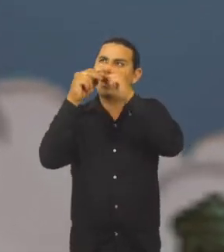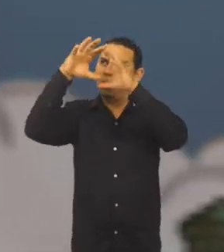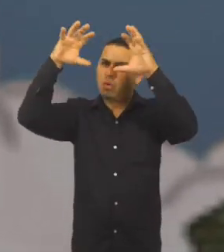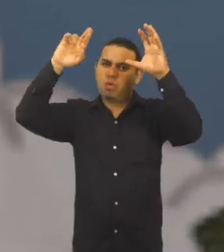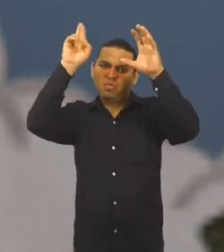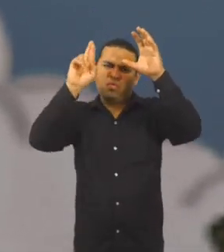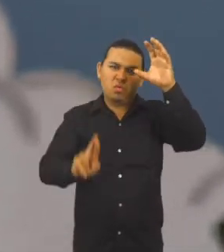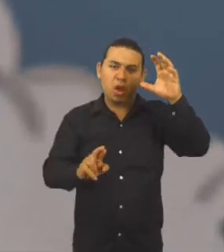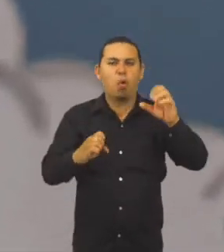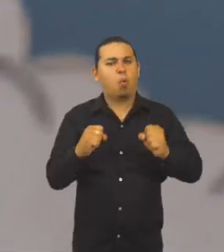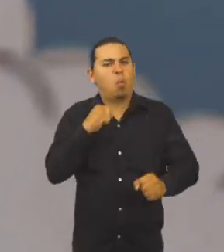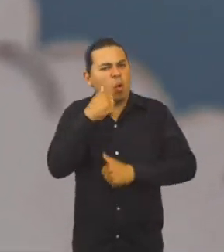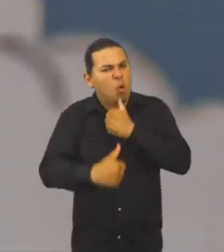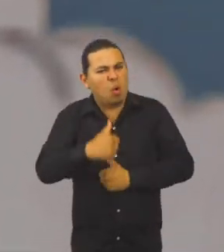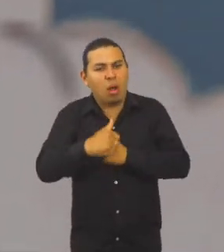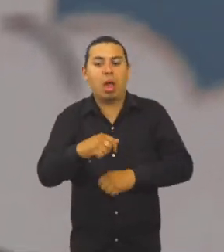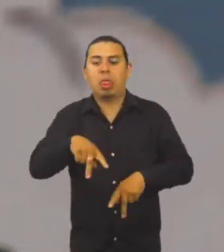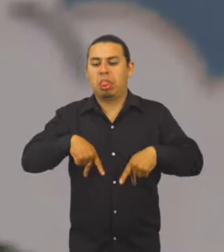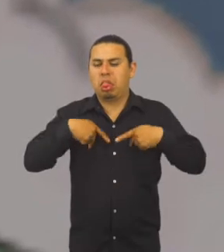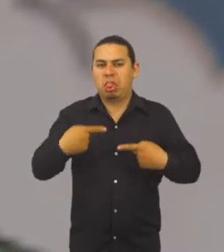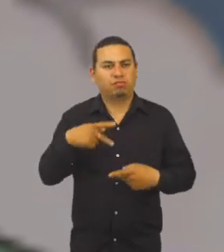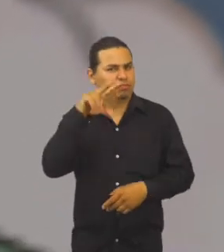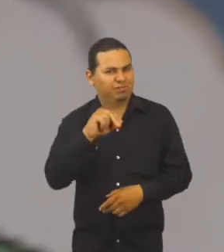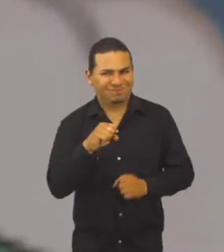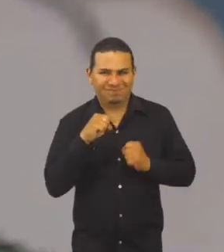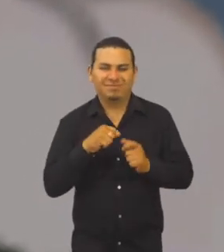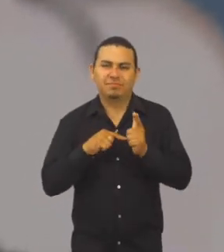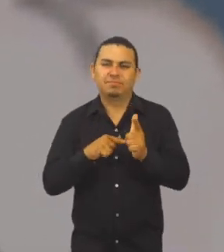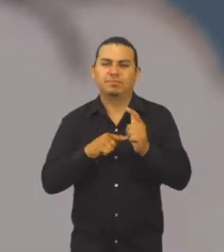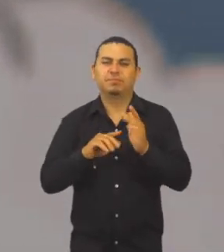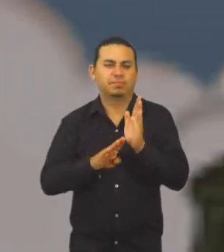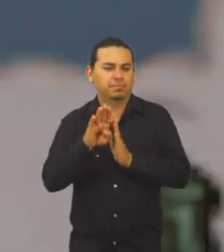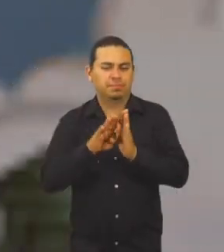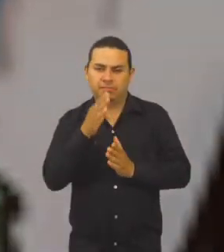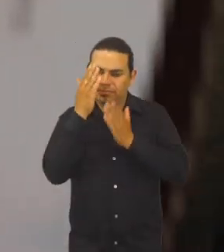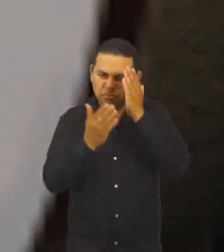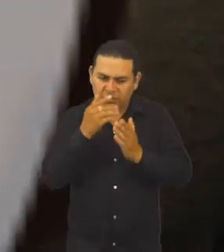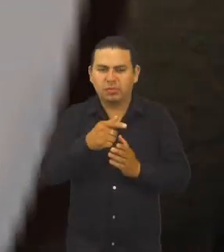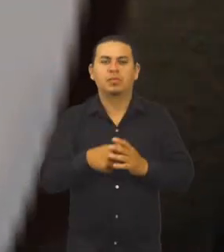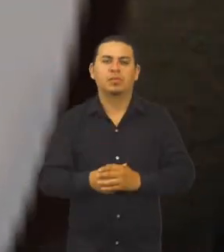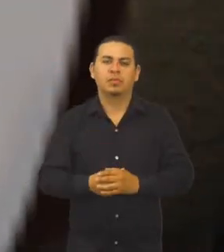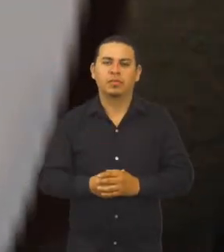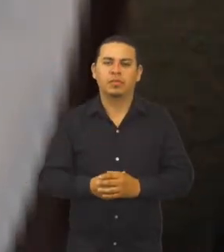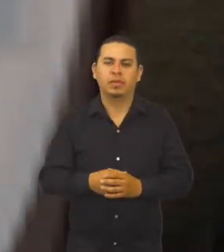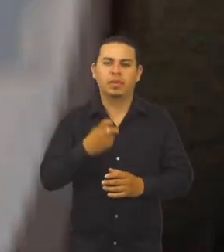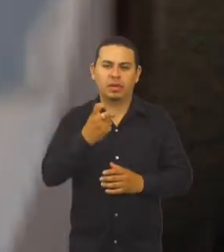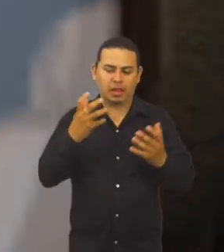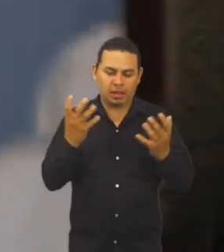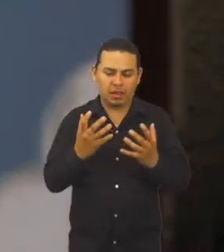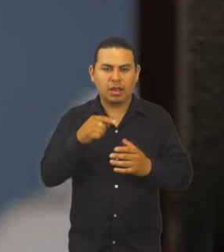y rayos, que expresan la fuerza creadora, constante y latente del universo infinito.